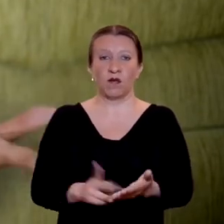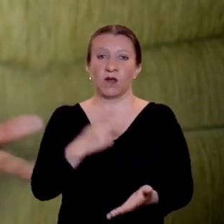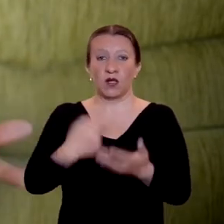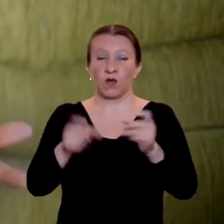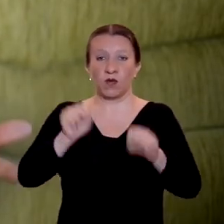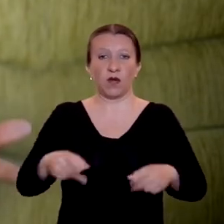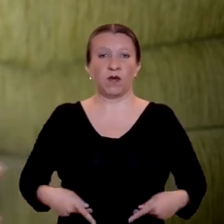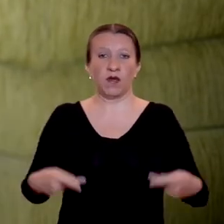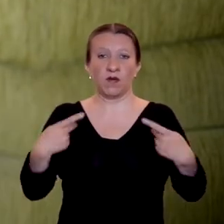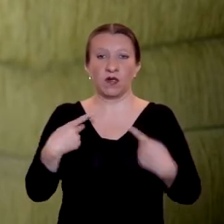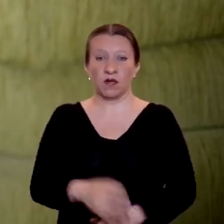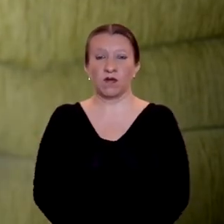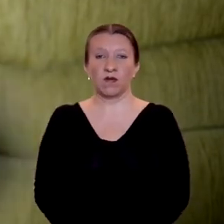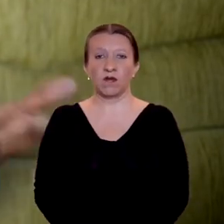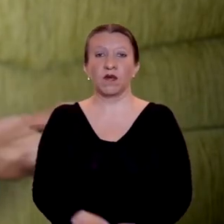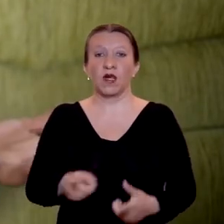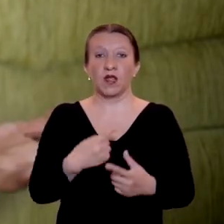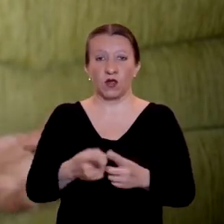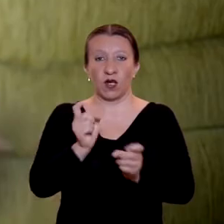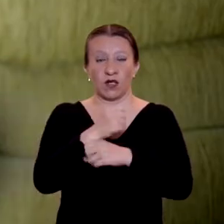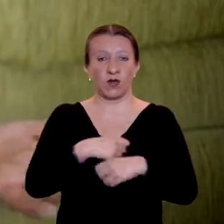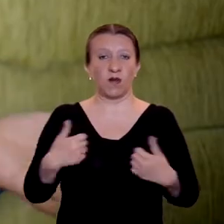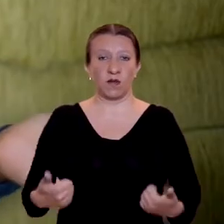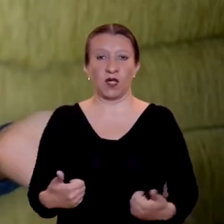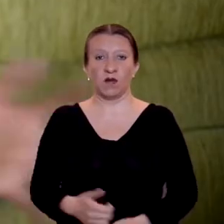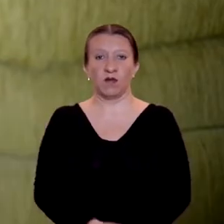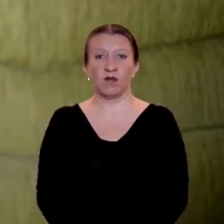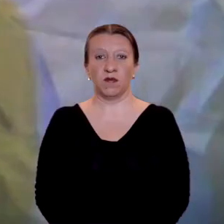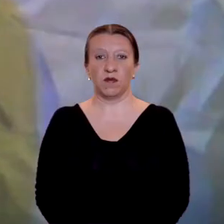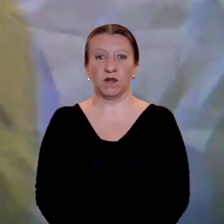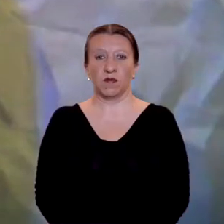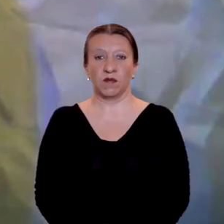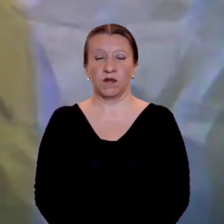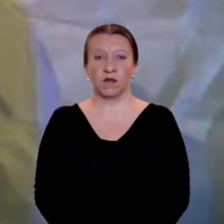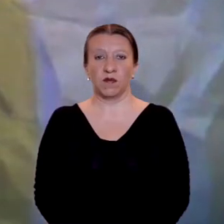sola vez que podemos vivir. Entonces, tenemos que hacerlo bien.